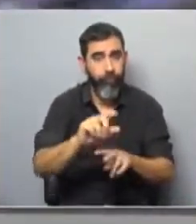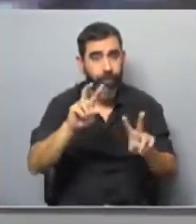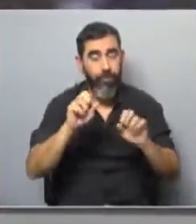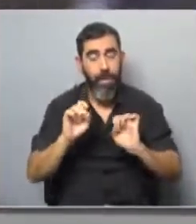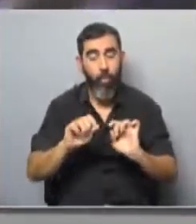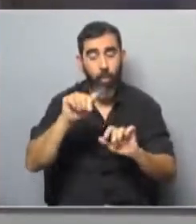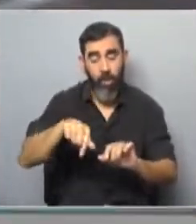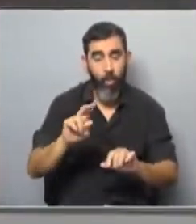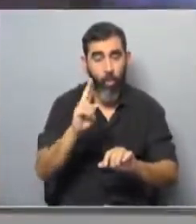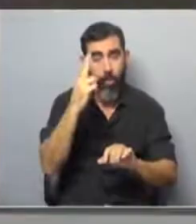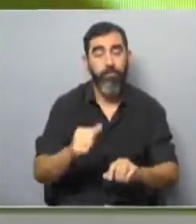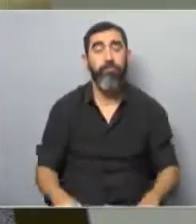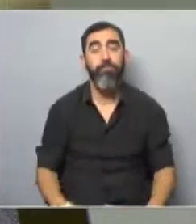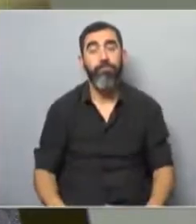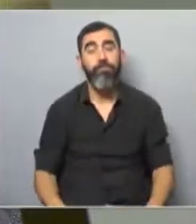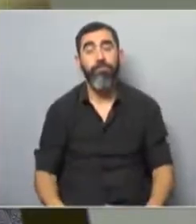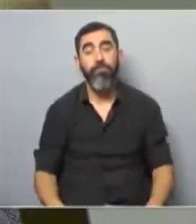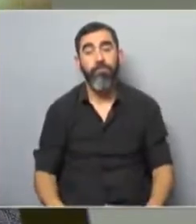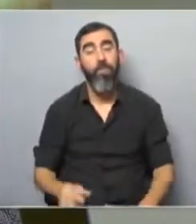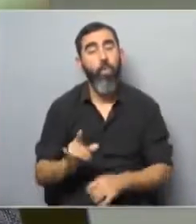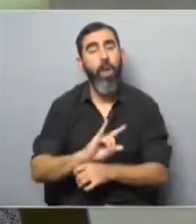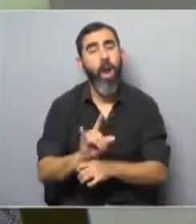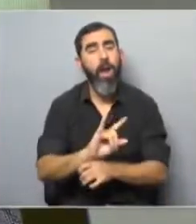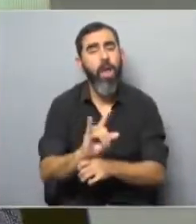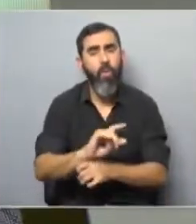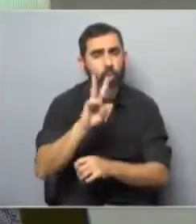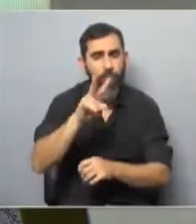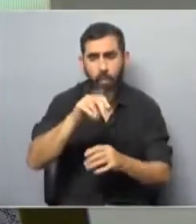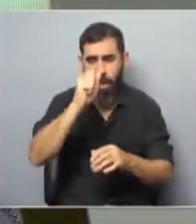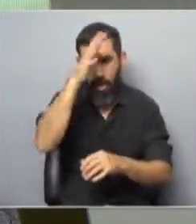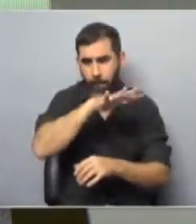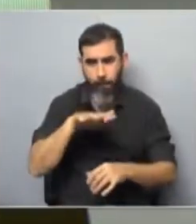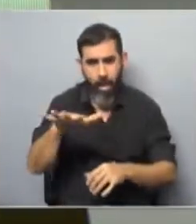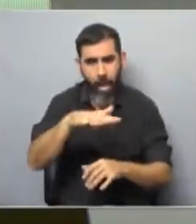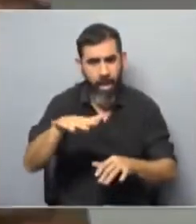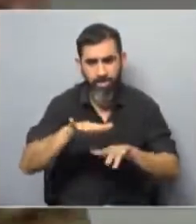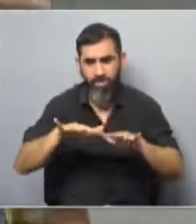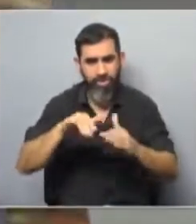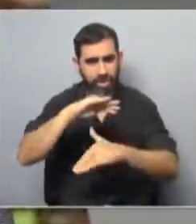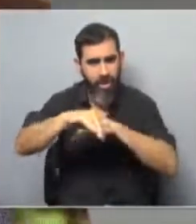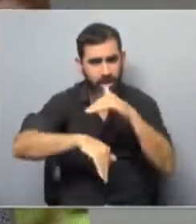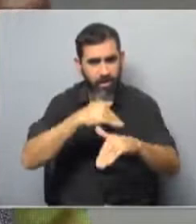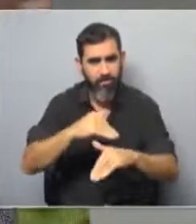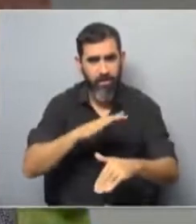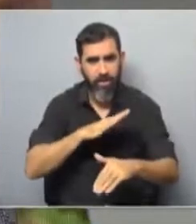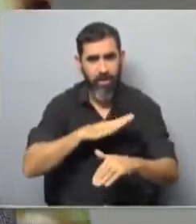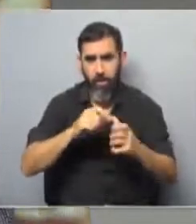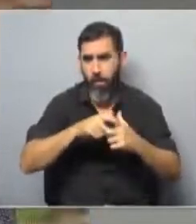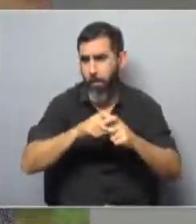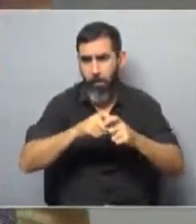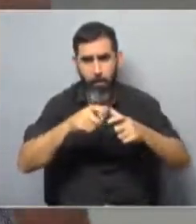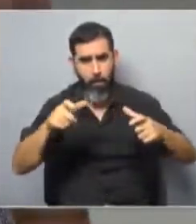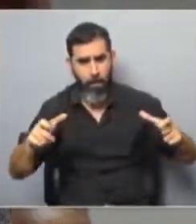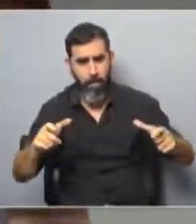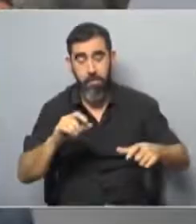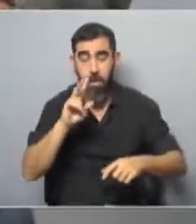autóctona como es el mejillón azul. Es un caracol que todos lo hemos visto en la playa recientemente, o sea, porque aparece, está muy extendido y